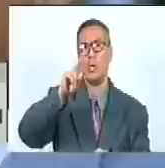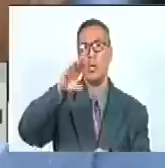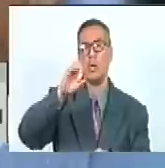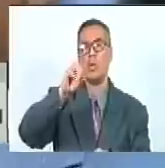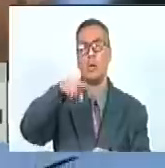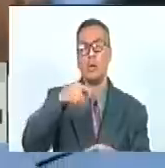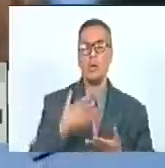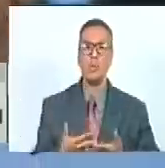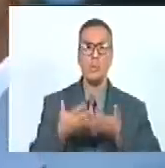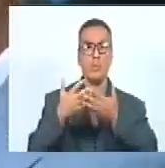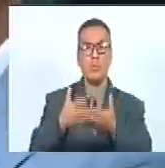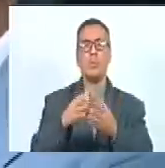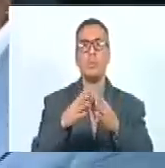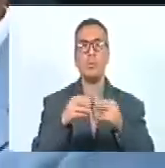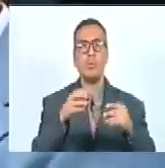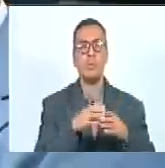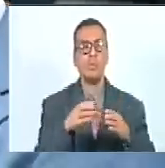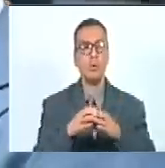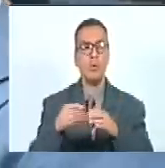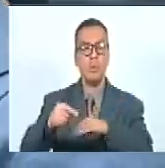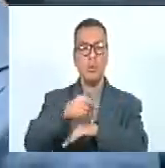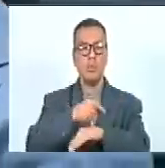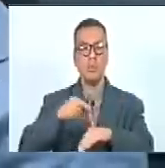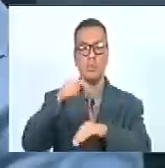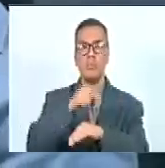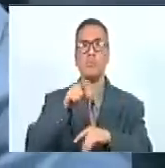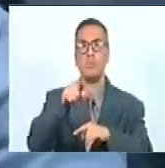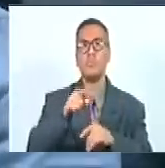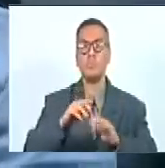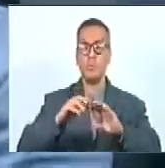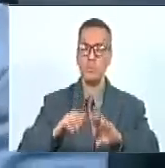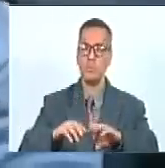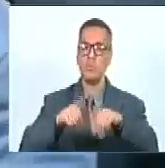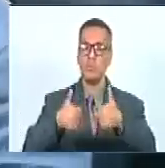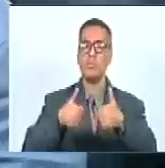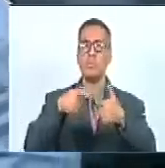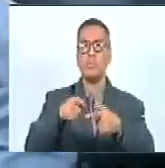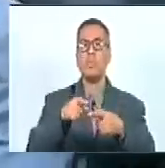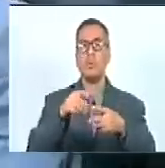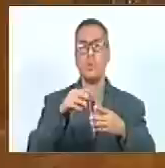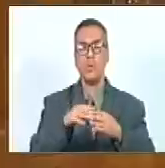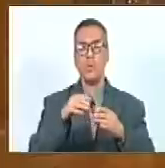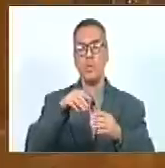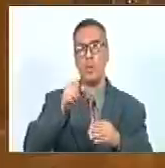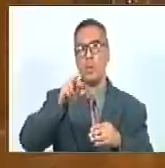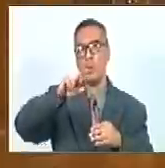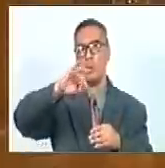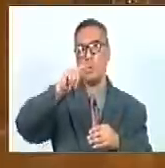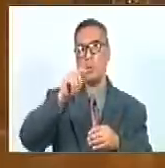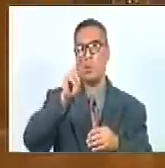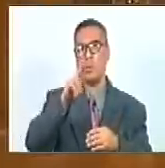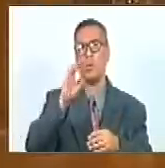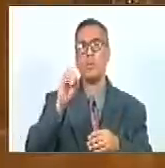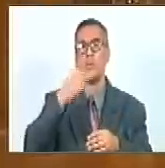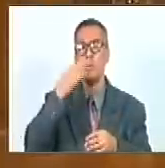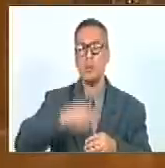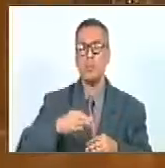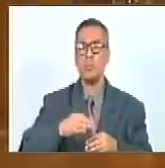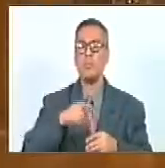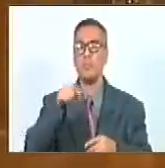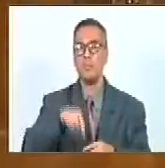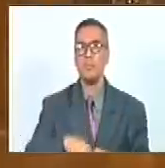quien ofrece con su equipo de gobierno un renacer para los vitucos. Y así sea.